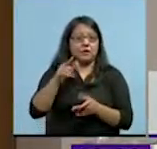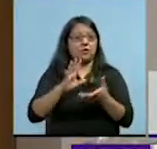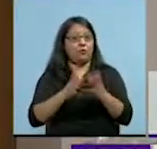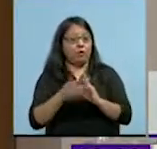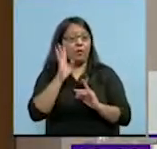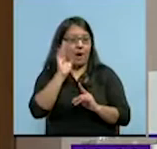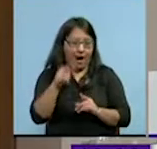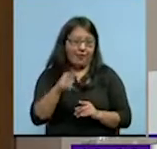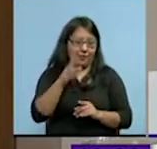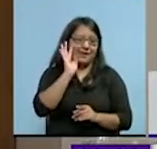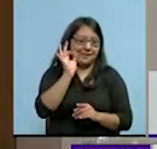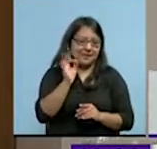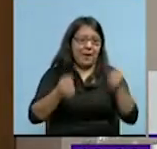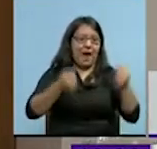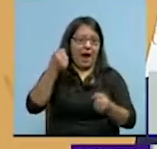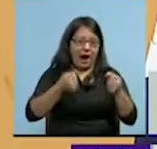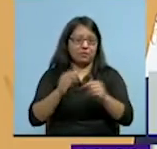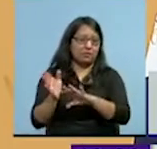al menos el auto